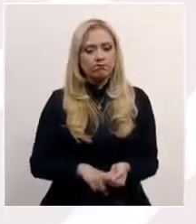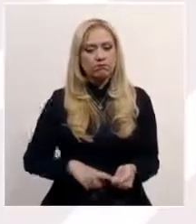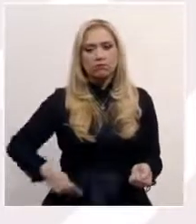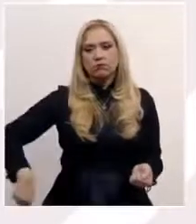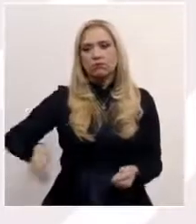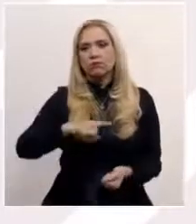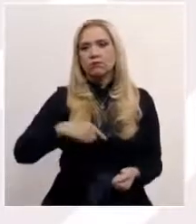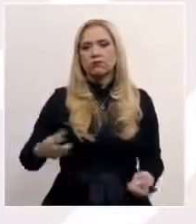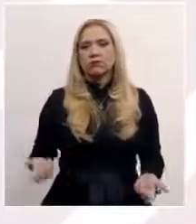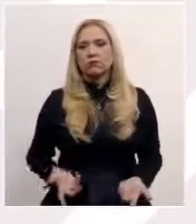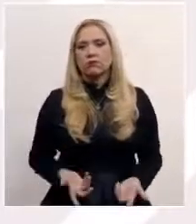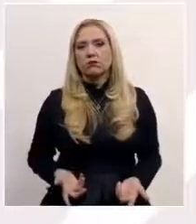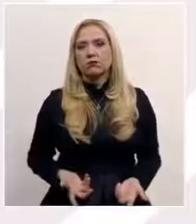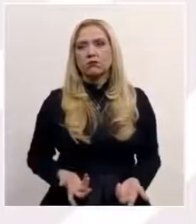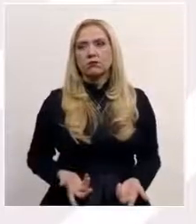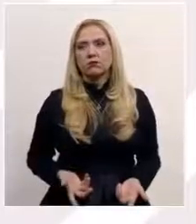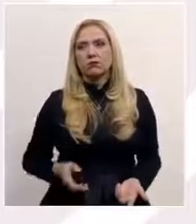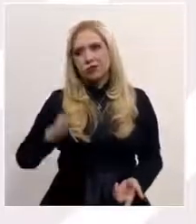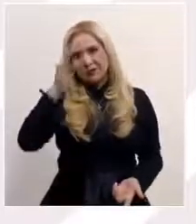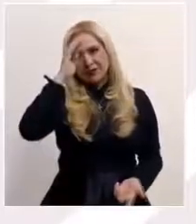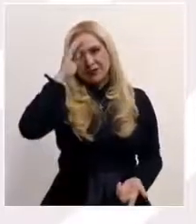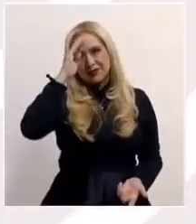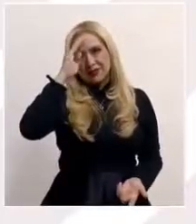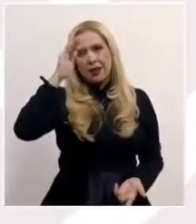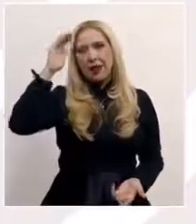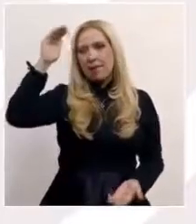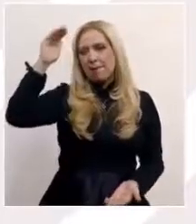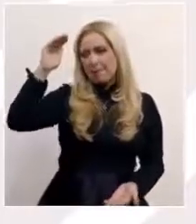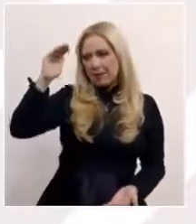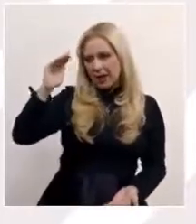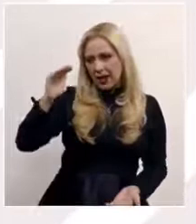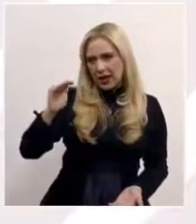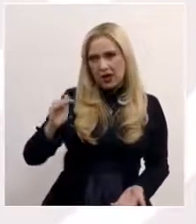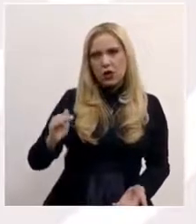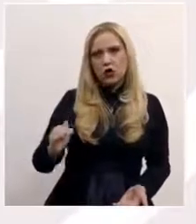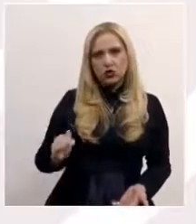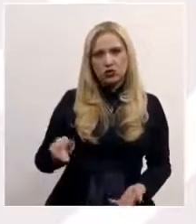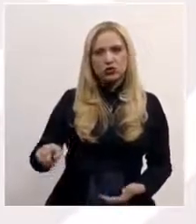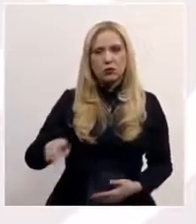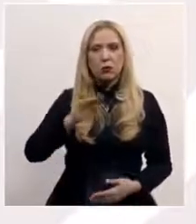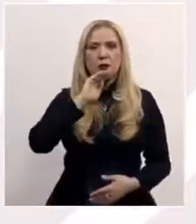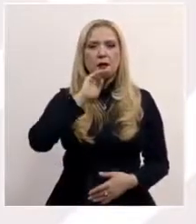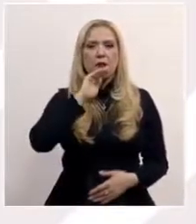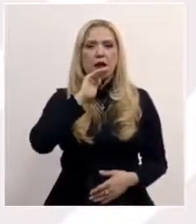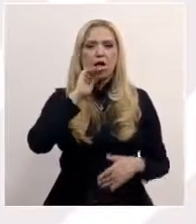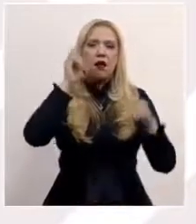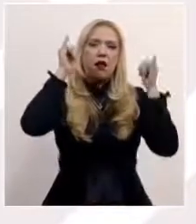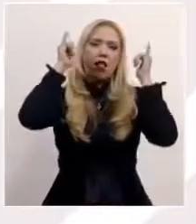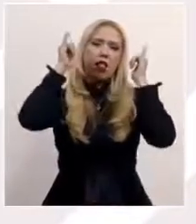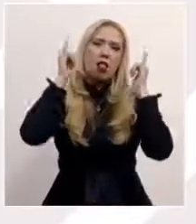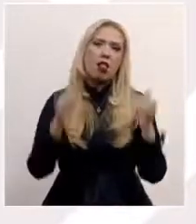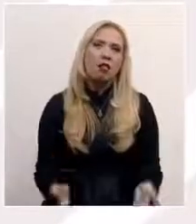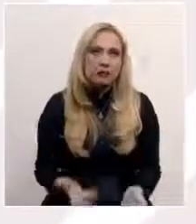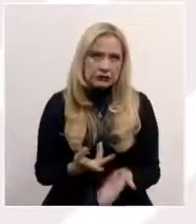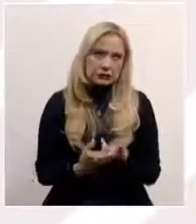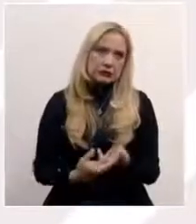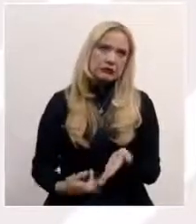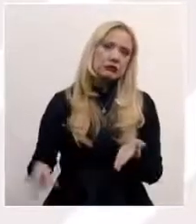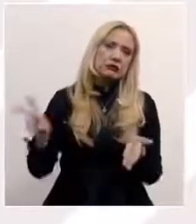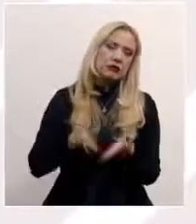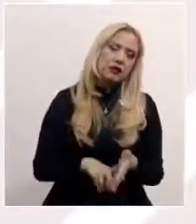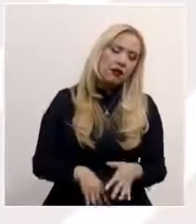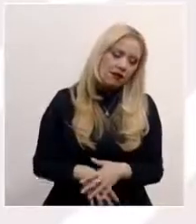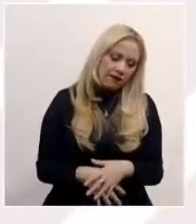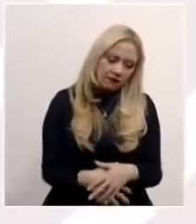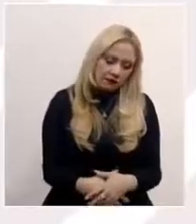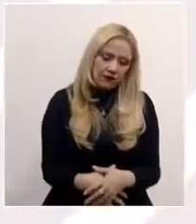forma, de diluir el peso que tiene la maternidad, ¿no? O sea, en el